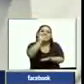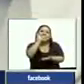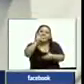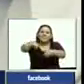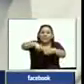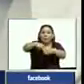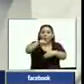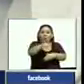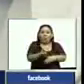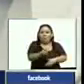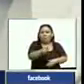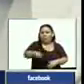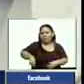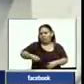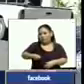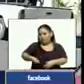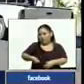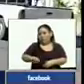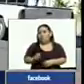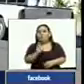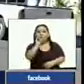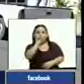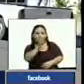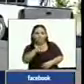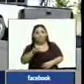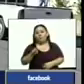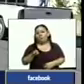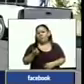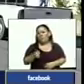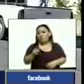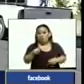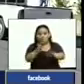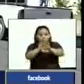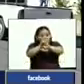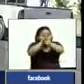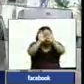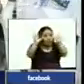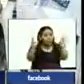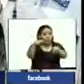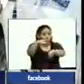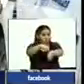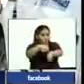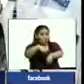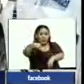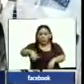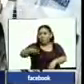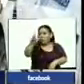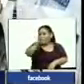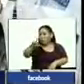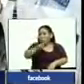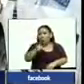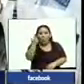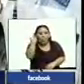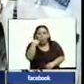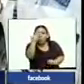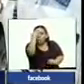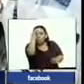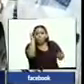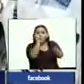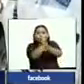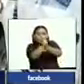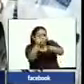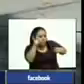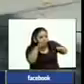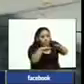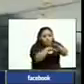municipio de Soyapango. Según información preliminar, en horas de la madrugada de este lunes, sujetos desconocidos ingresaron a la